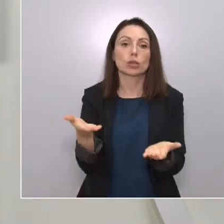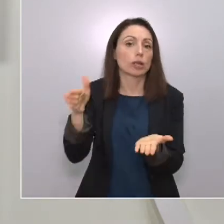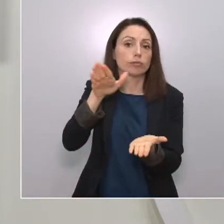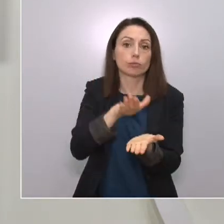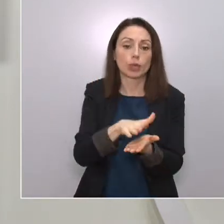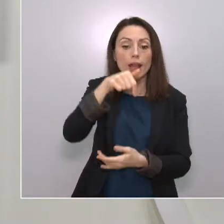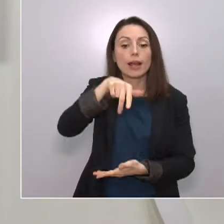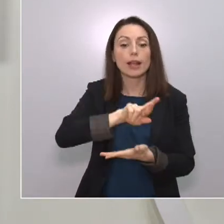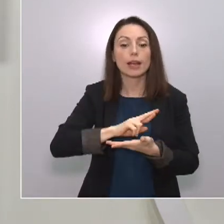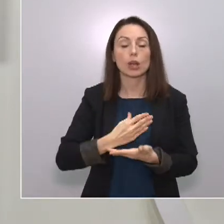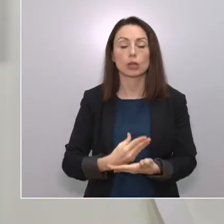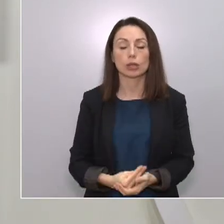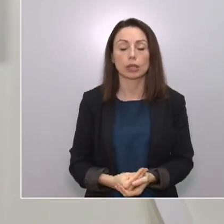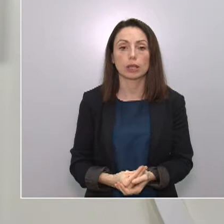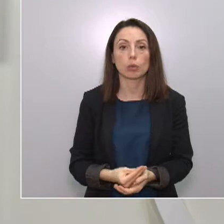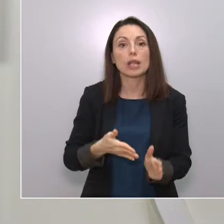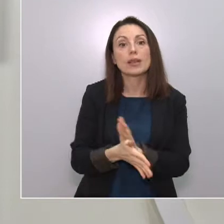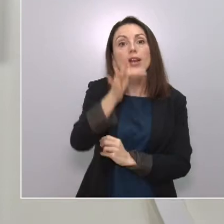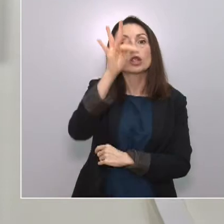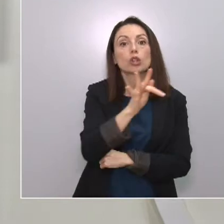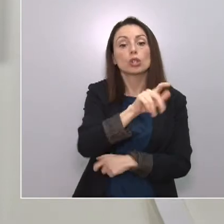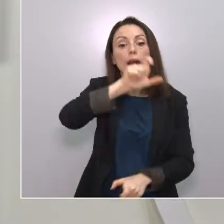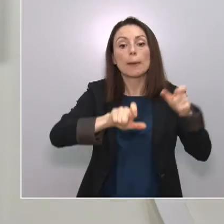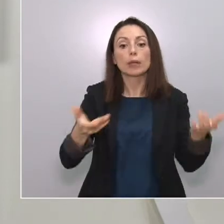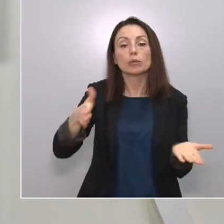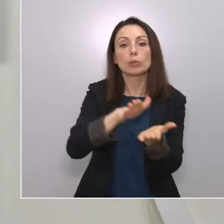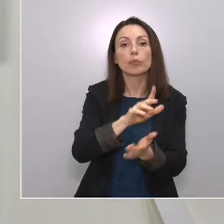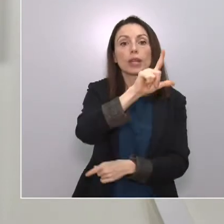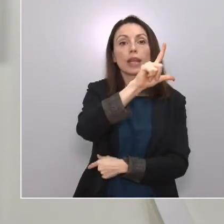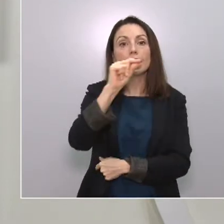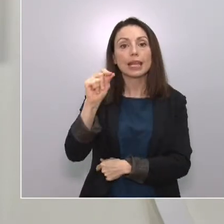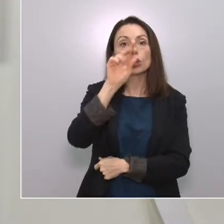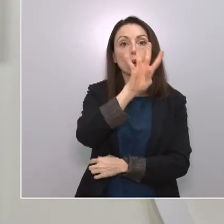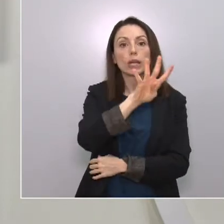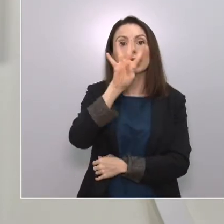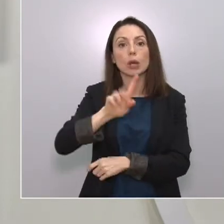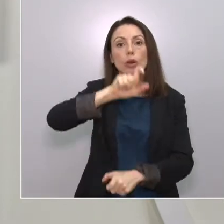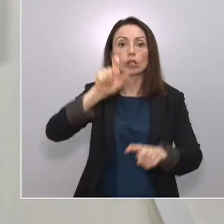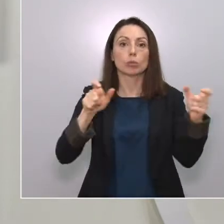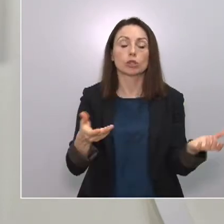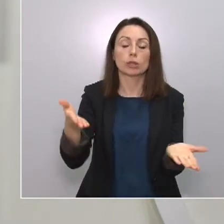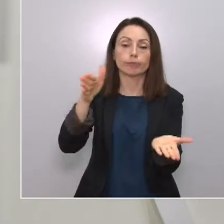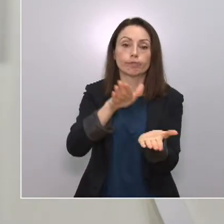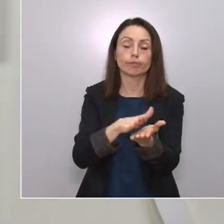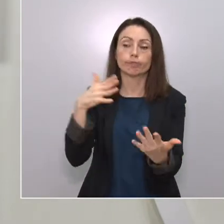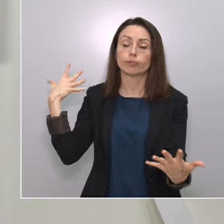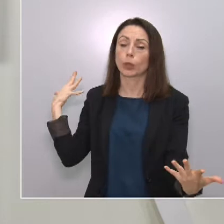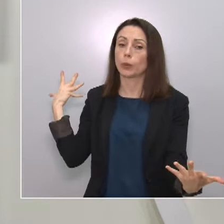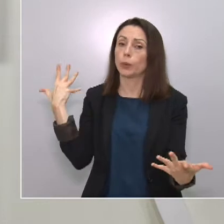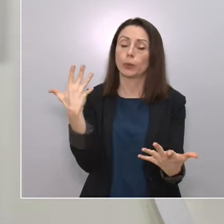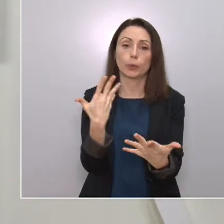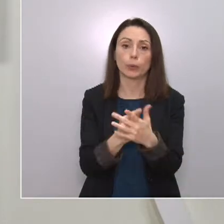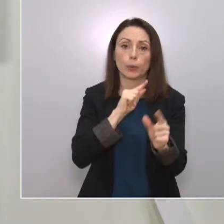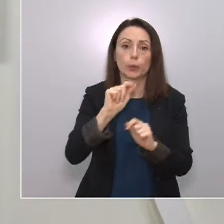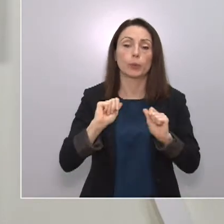dejado en la región de Murcia y que elevan el total a 144 personas que hemos perdido desde el inicio de esta